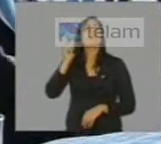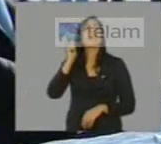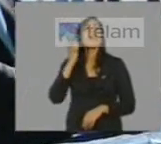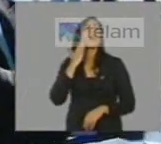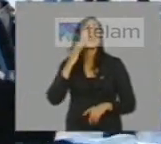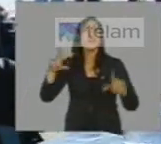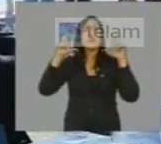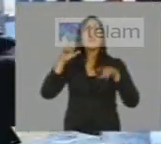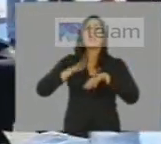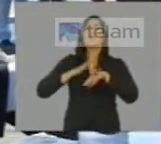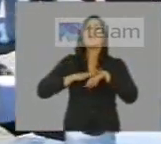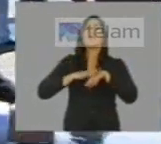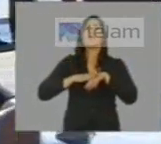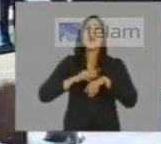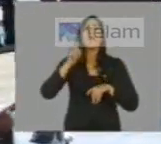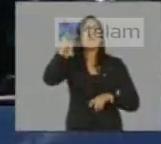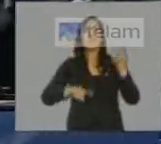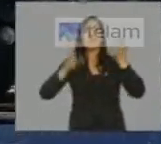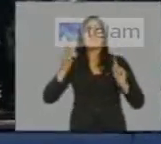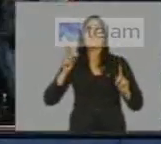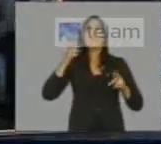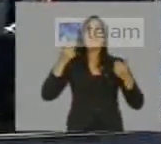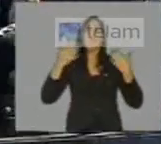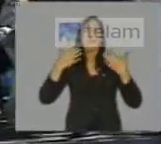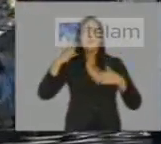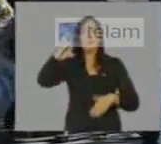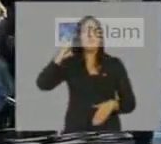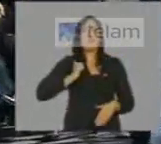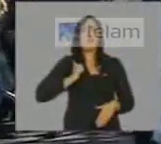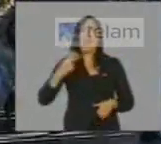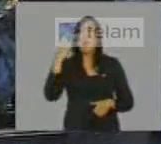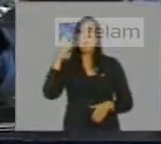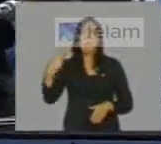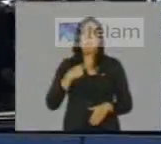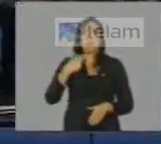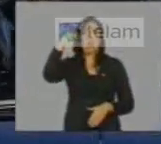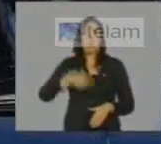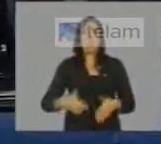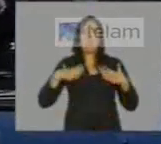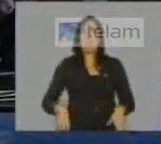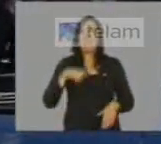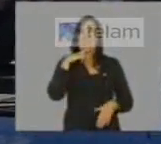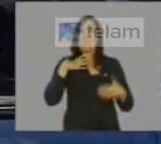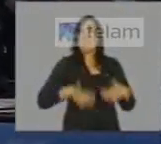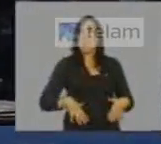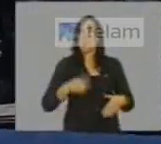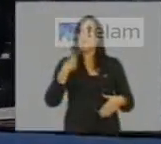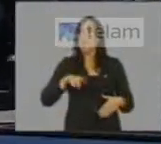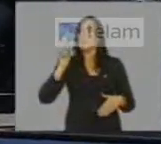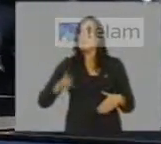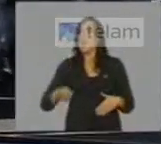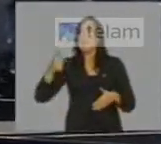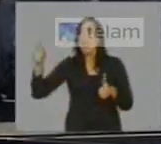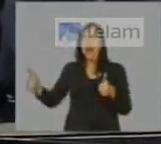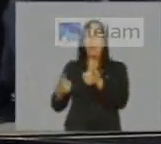pasado los uniformados. Pero atrás de los uniformados estaban los que los